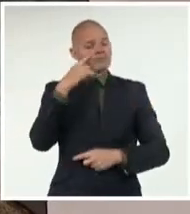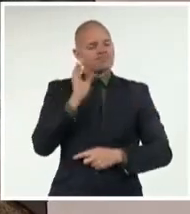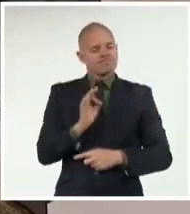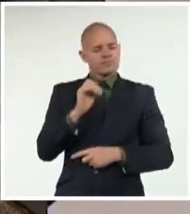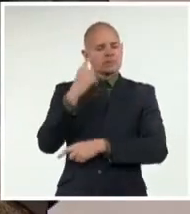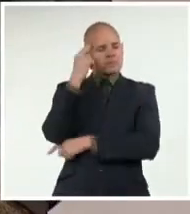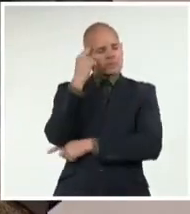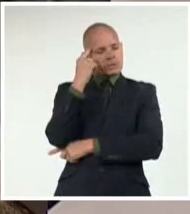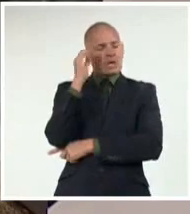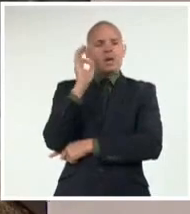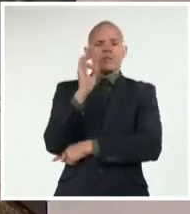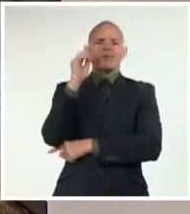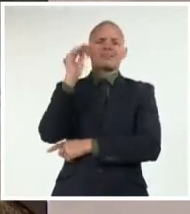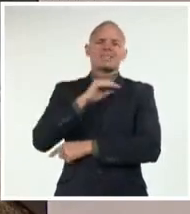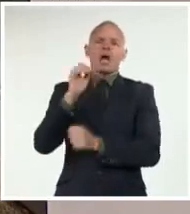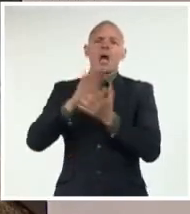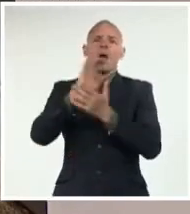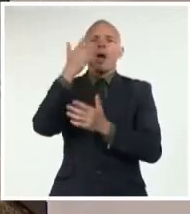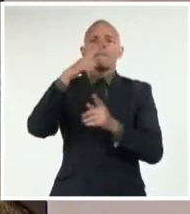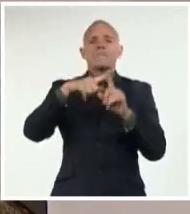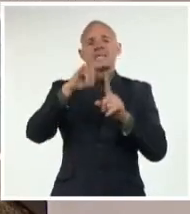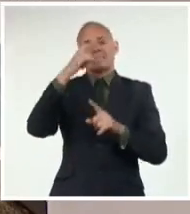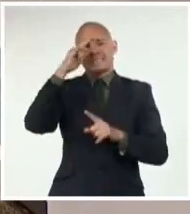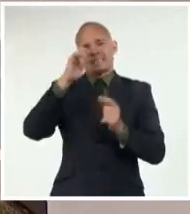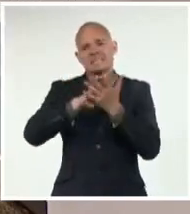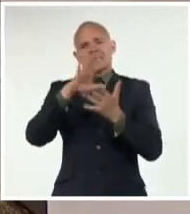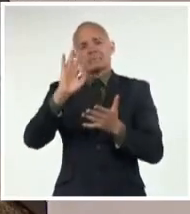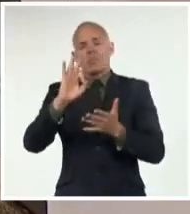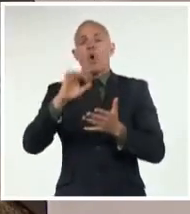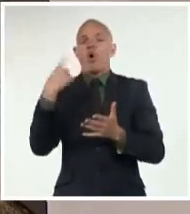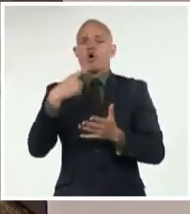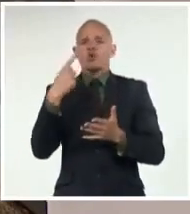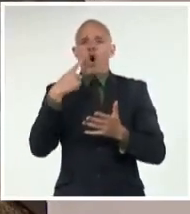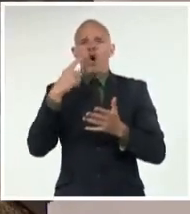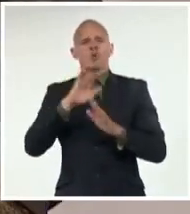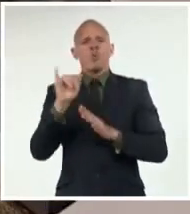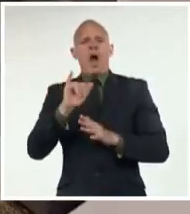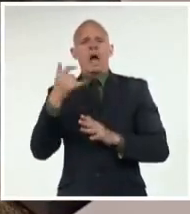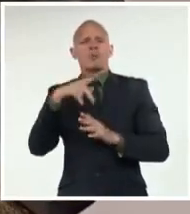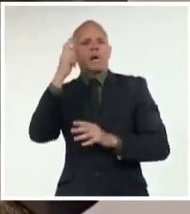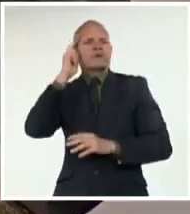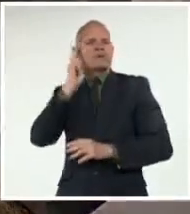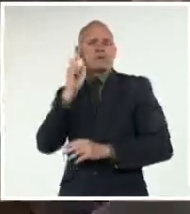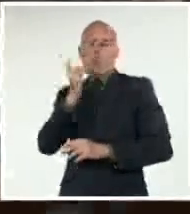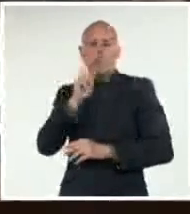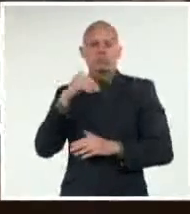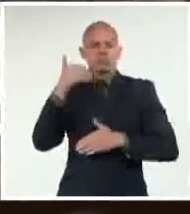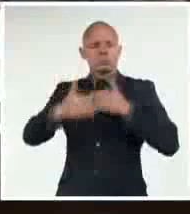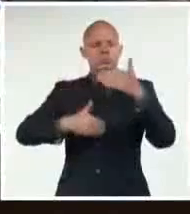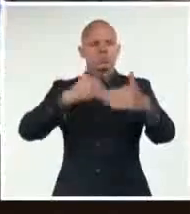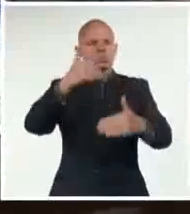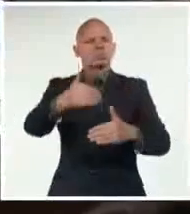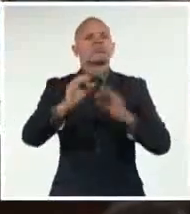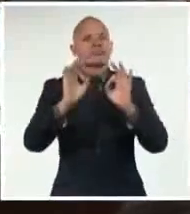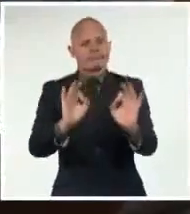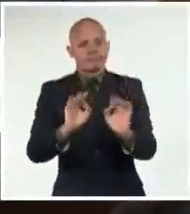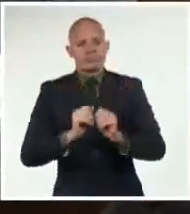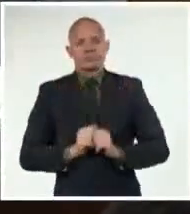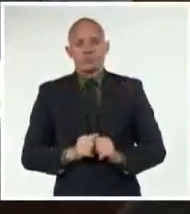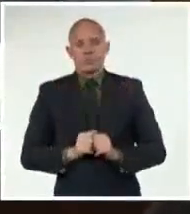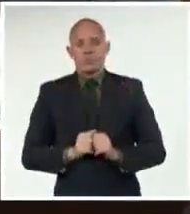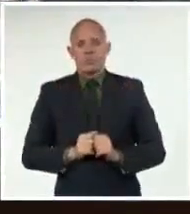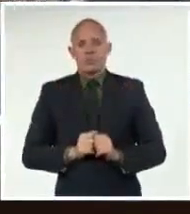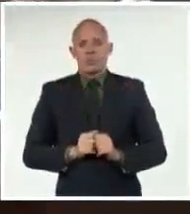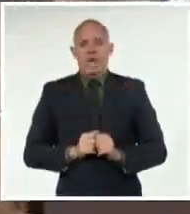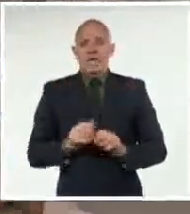esencia y fundamentos, al proponer subvertir la realidad con un método científico. En consecuencia,